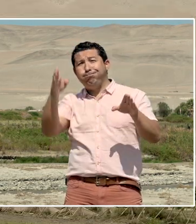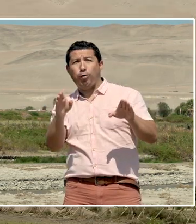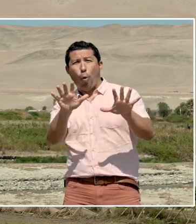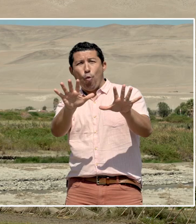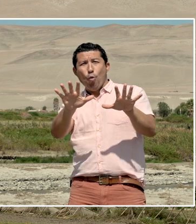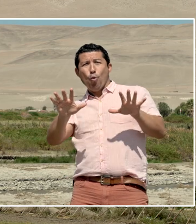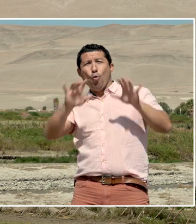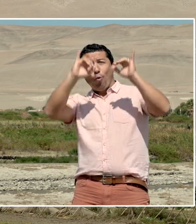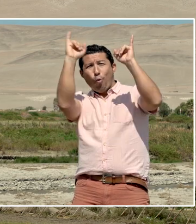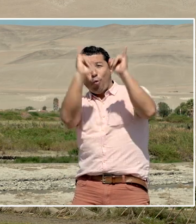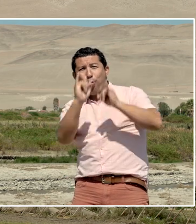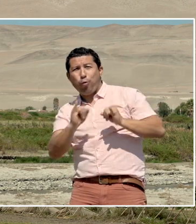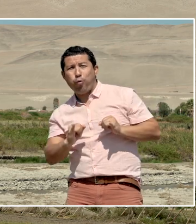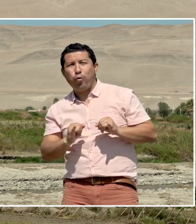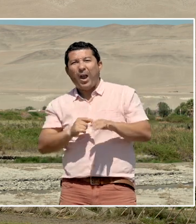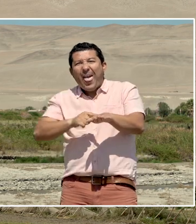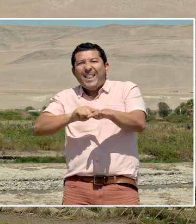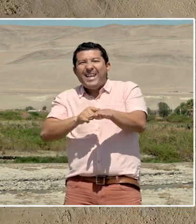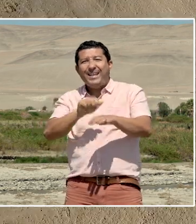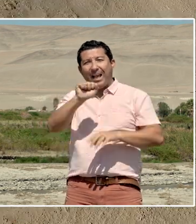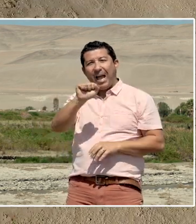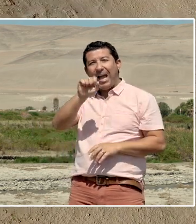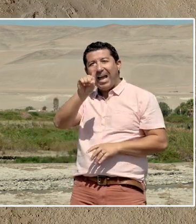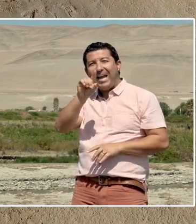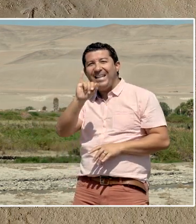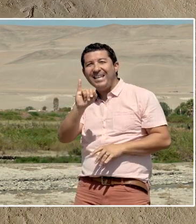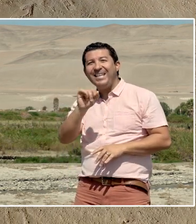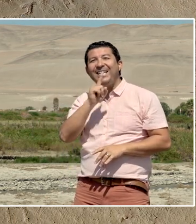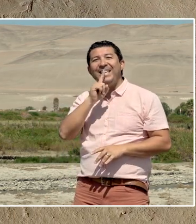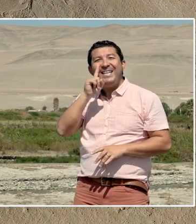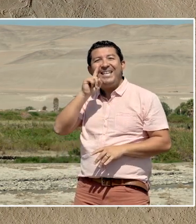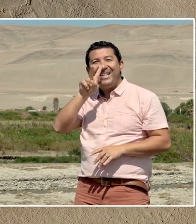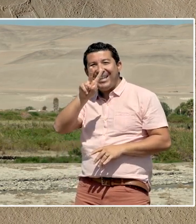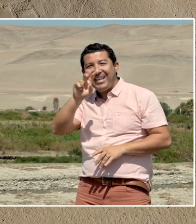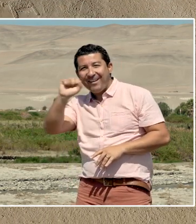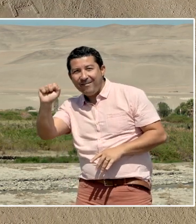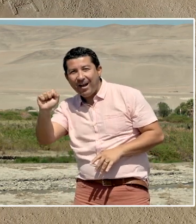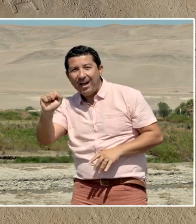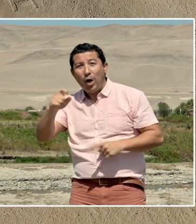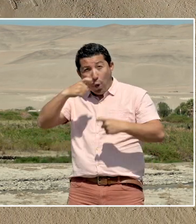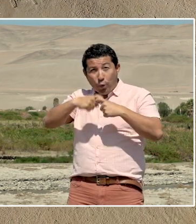figuras monumentales mediante la técnica aditiva